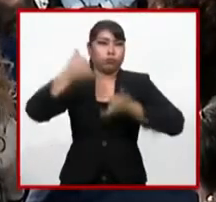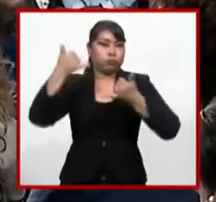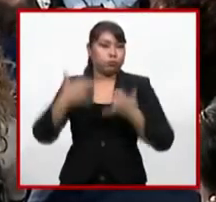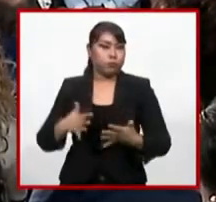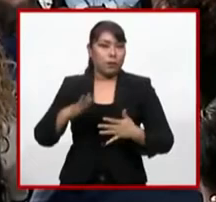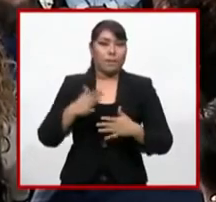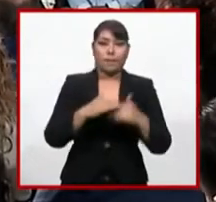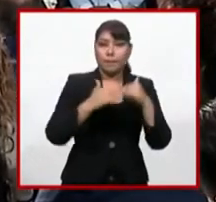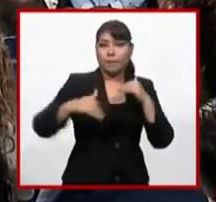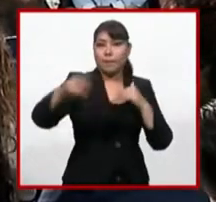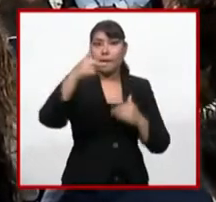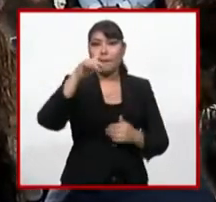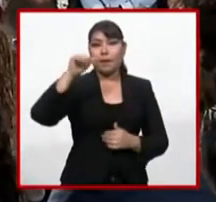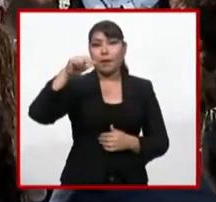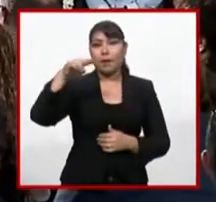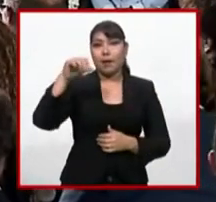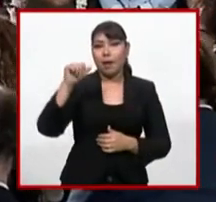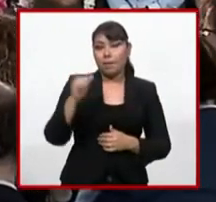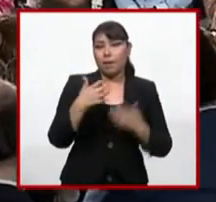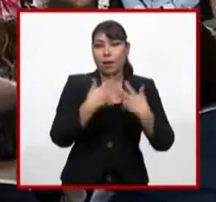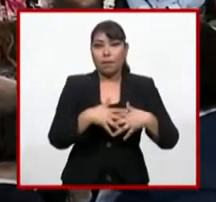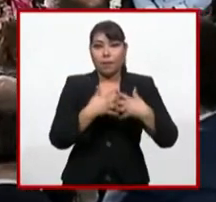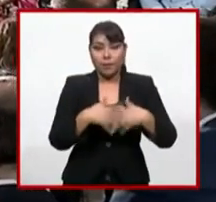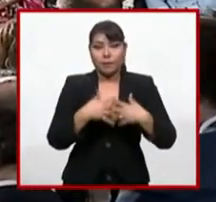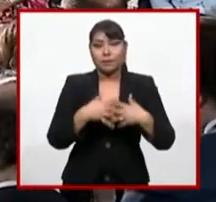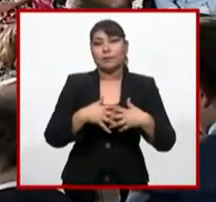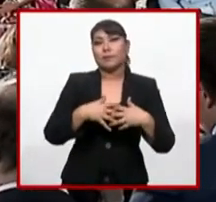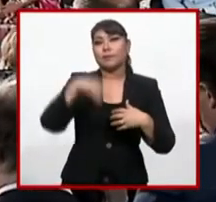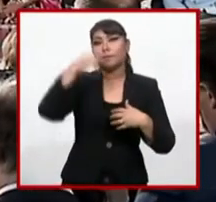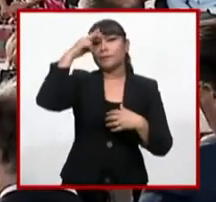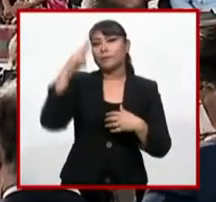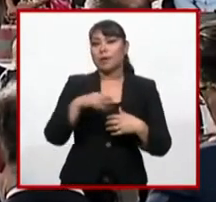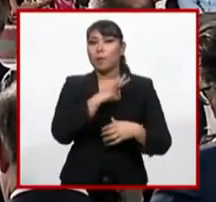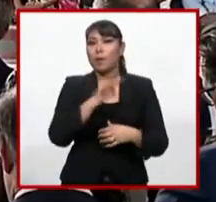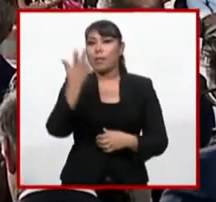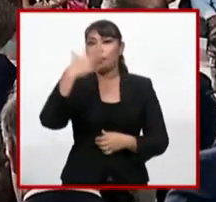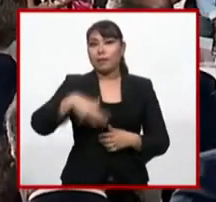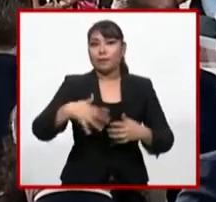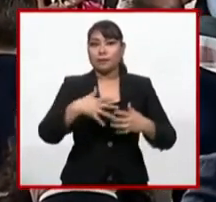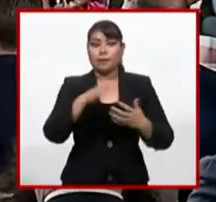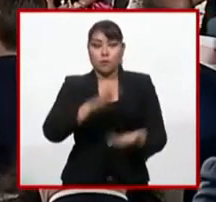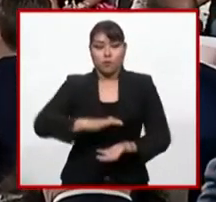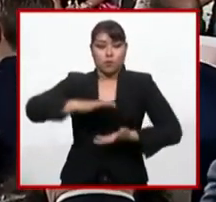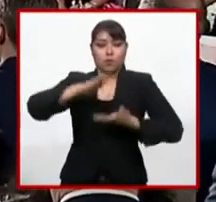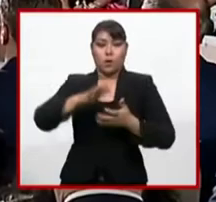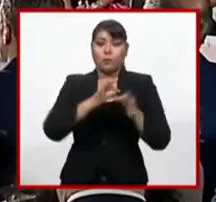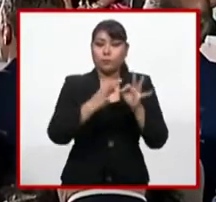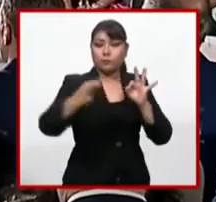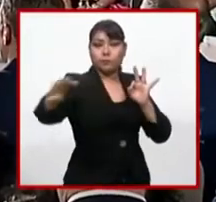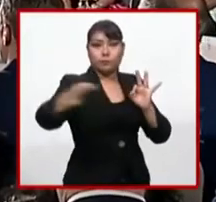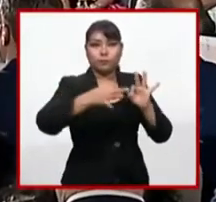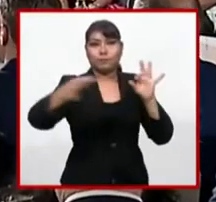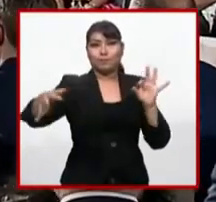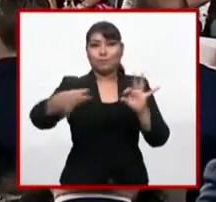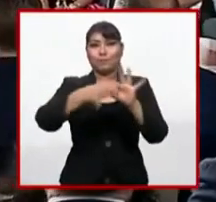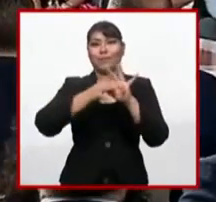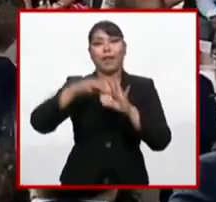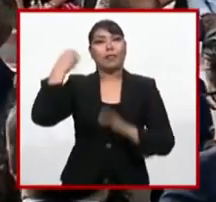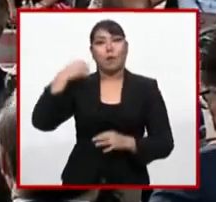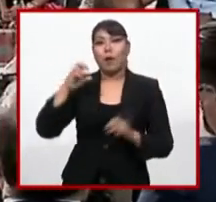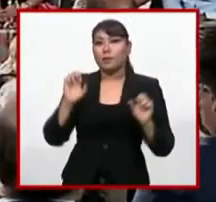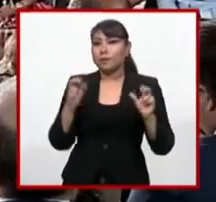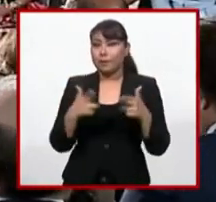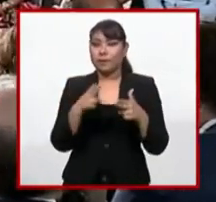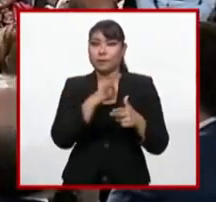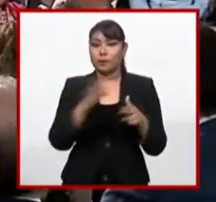Panamá es usado por empresas mexicanas y 10 toneladas del sistema producto Oaxaca y Chiapas deben